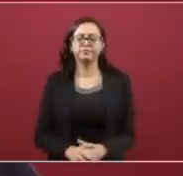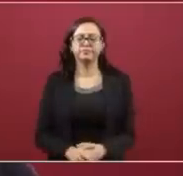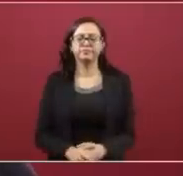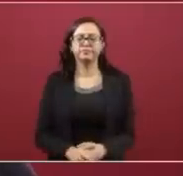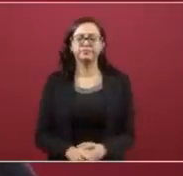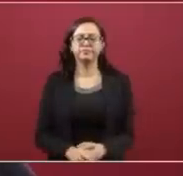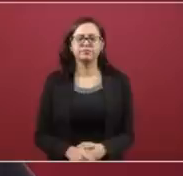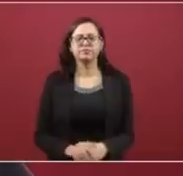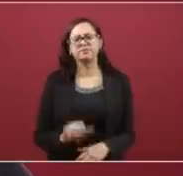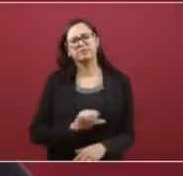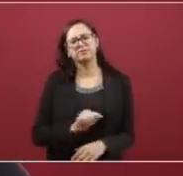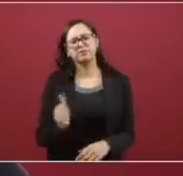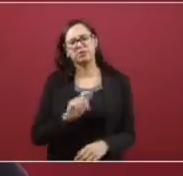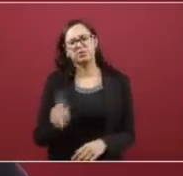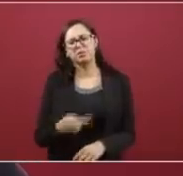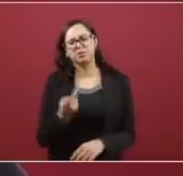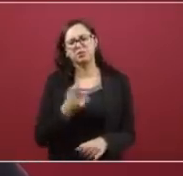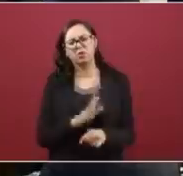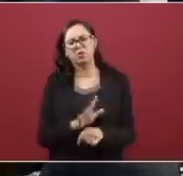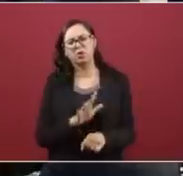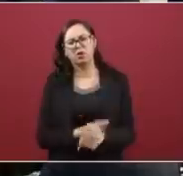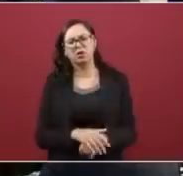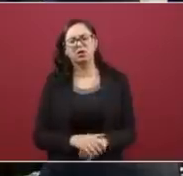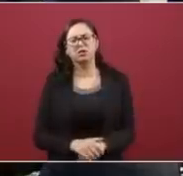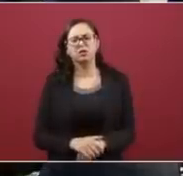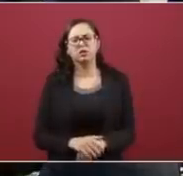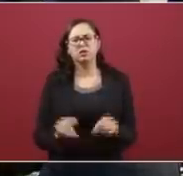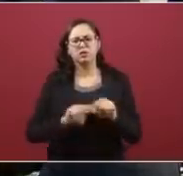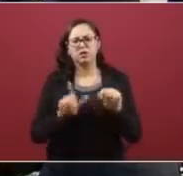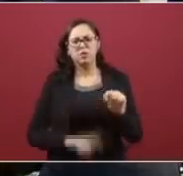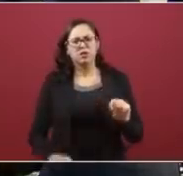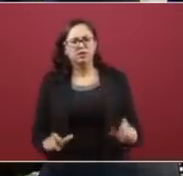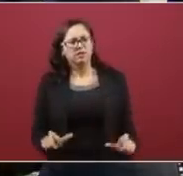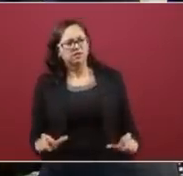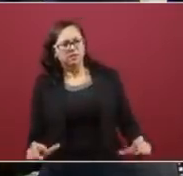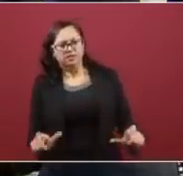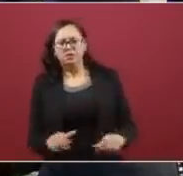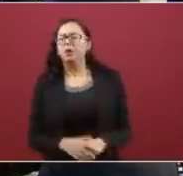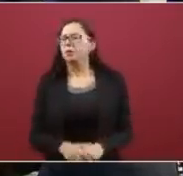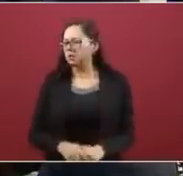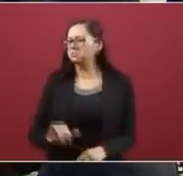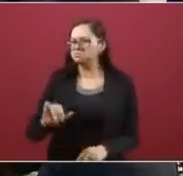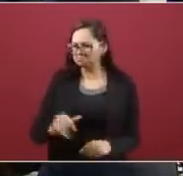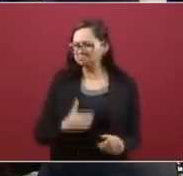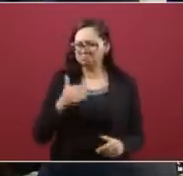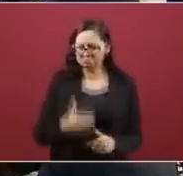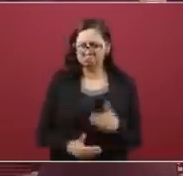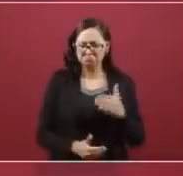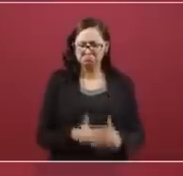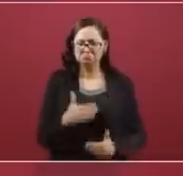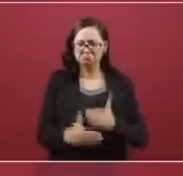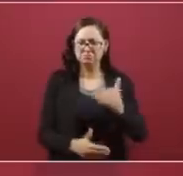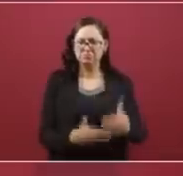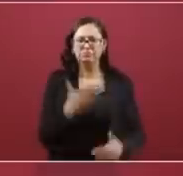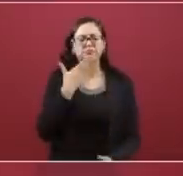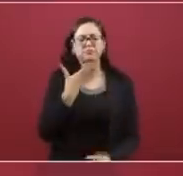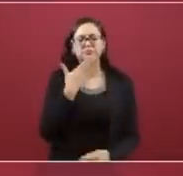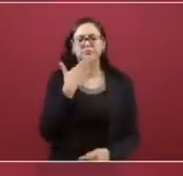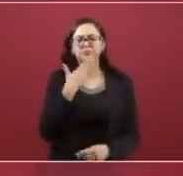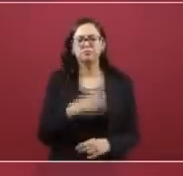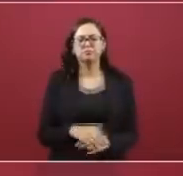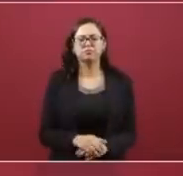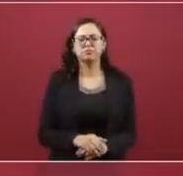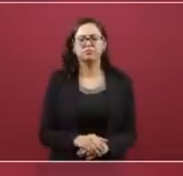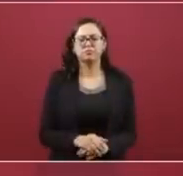Lo otro que me preguntaste Sí. Vamos avanzando. Es, hoy